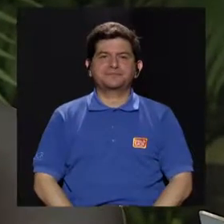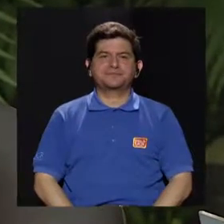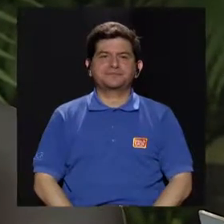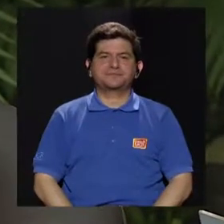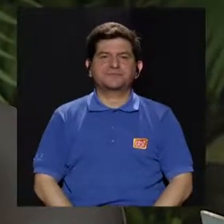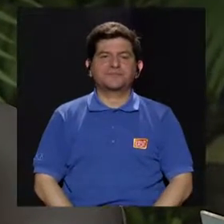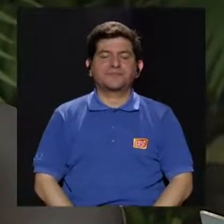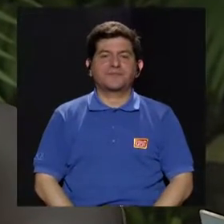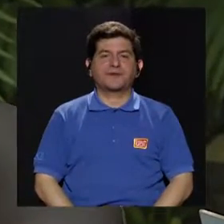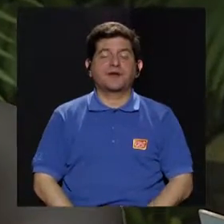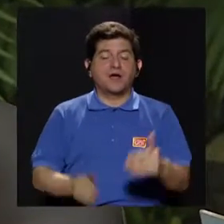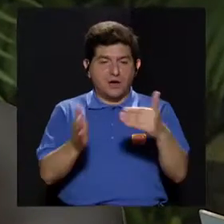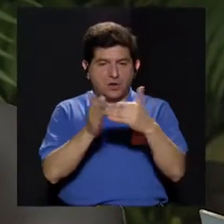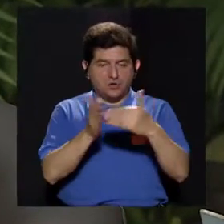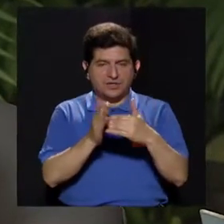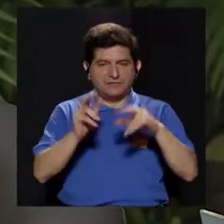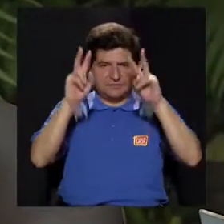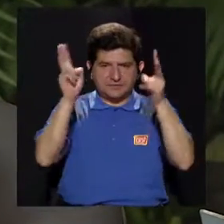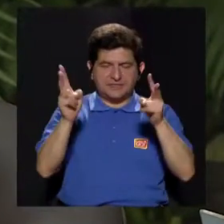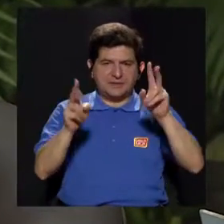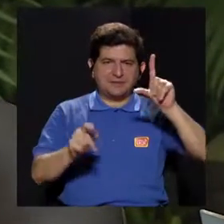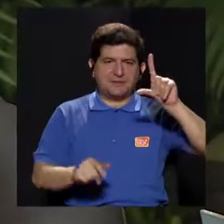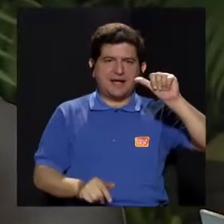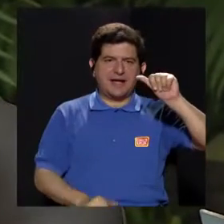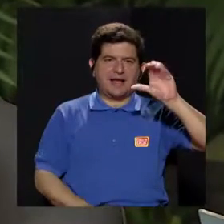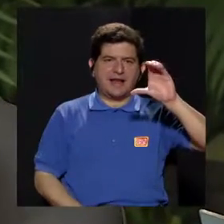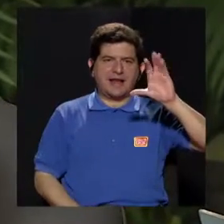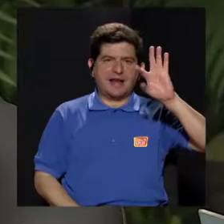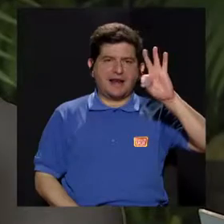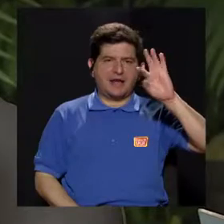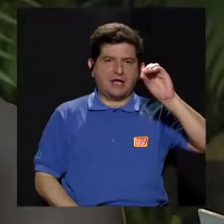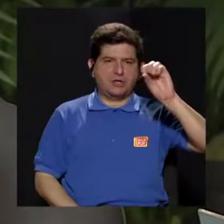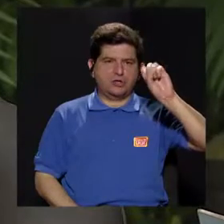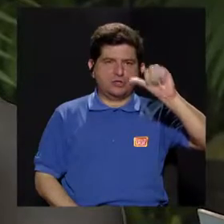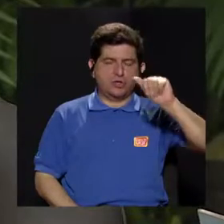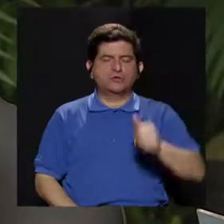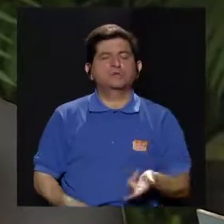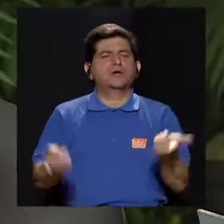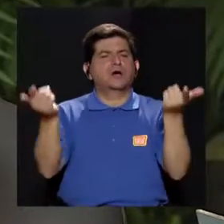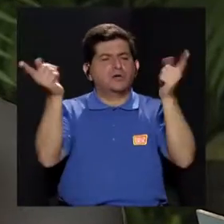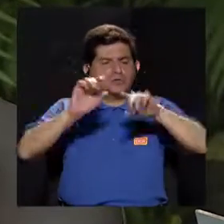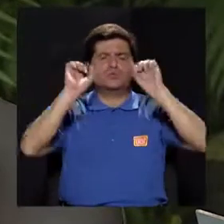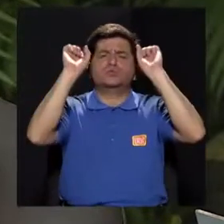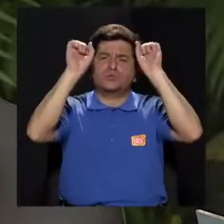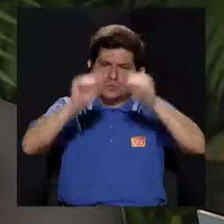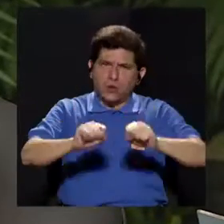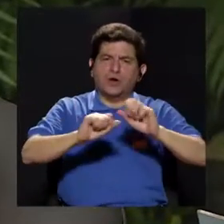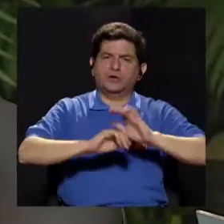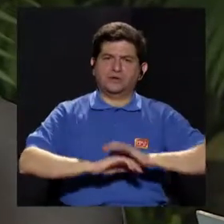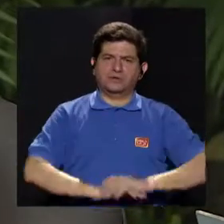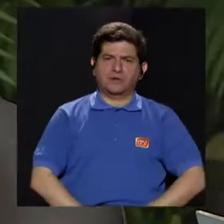Uh-huh. Retomando el tema de la lactosa, pueden sí ocurrir